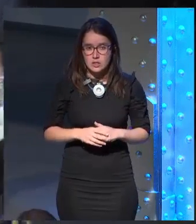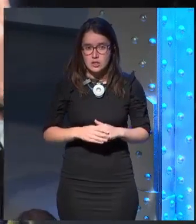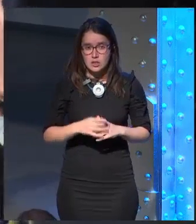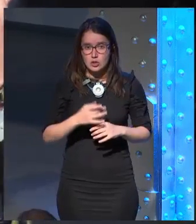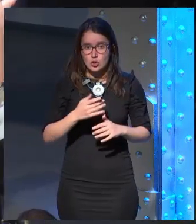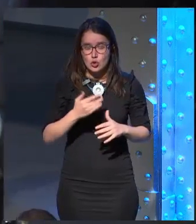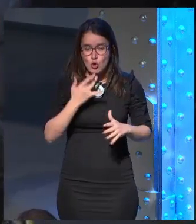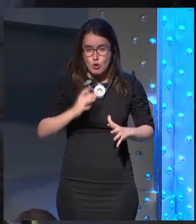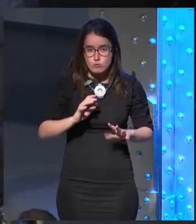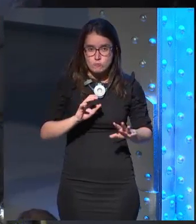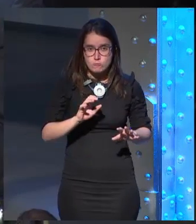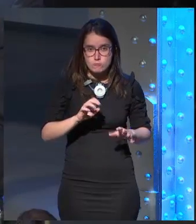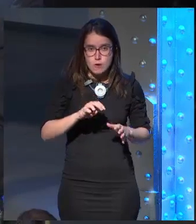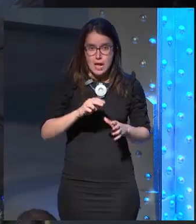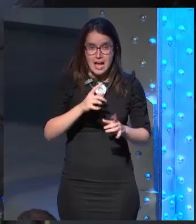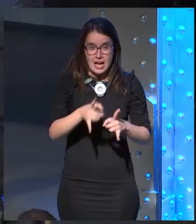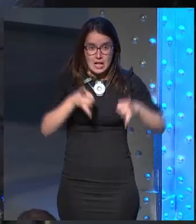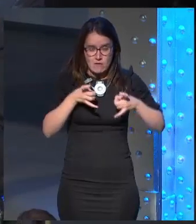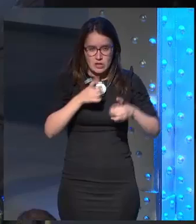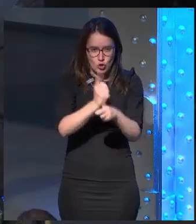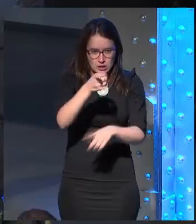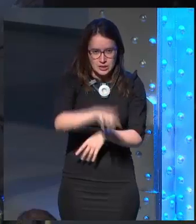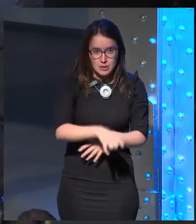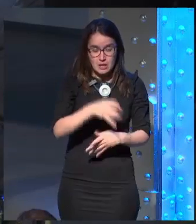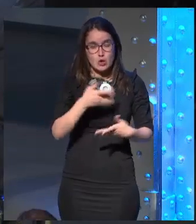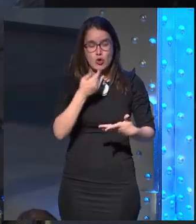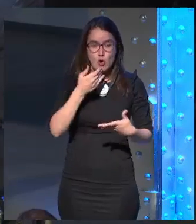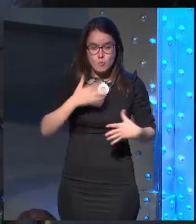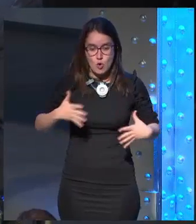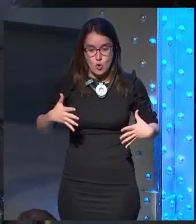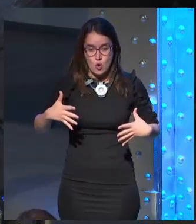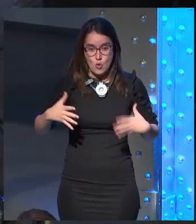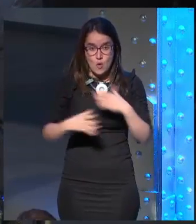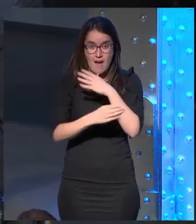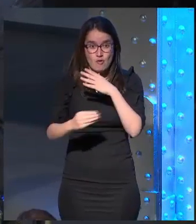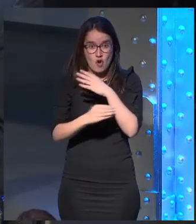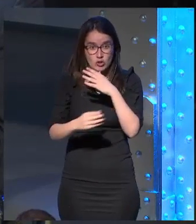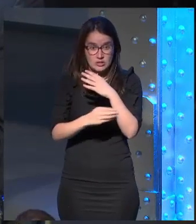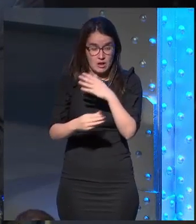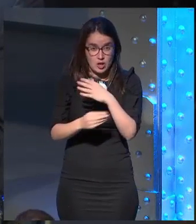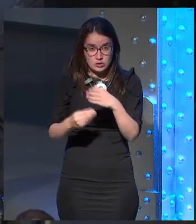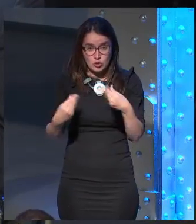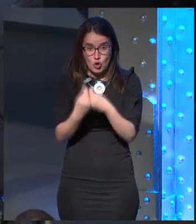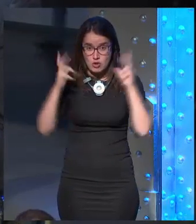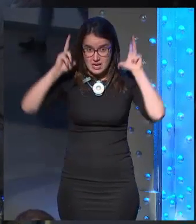de presurización que viene a ser una bolsa de plástico con un